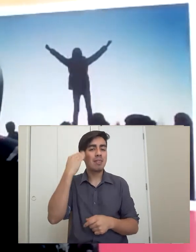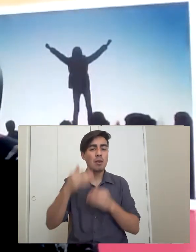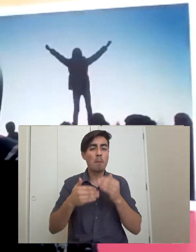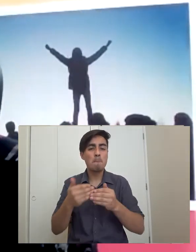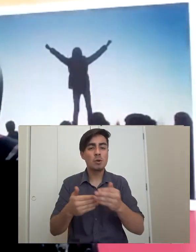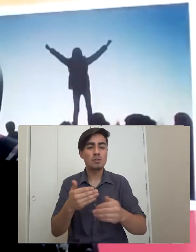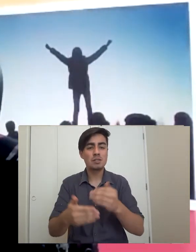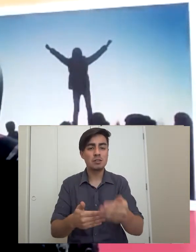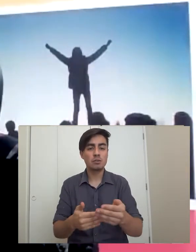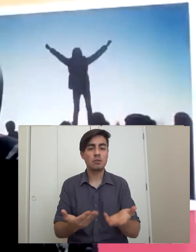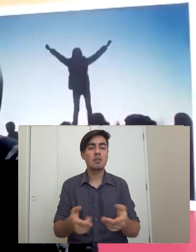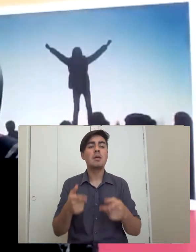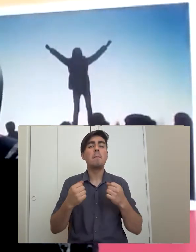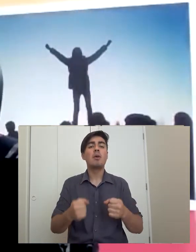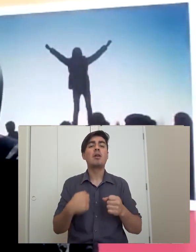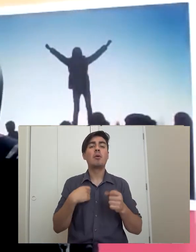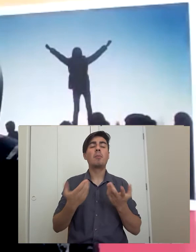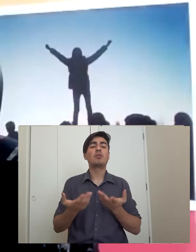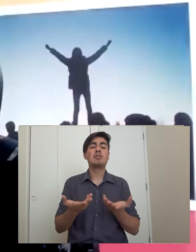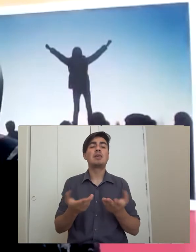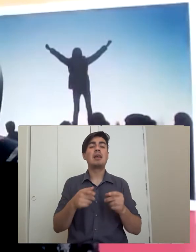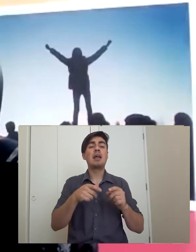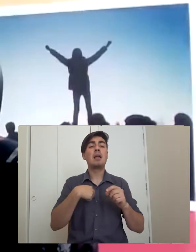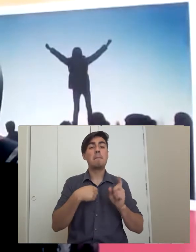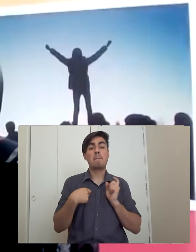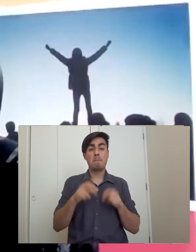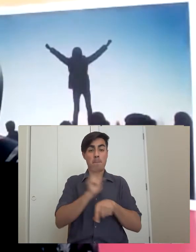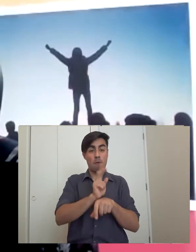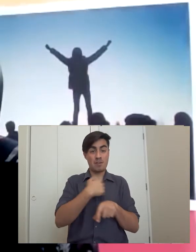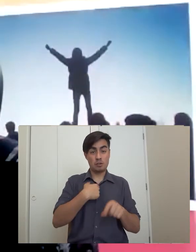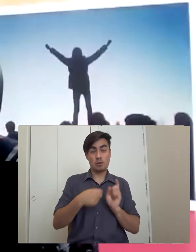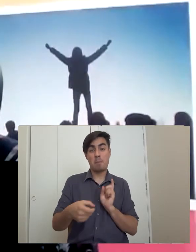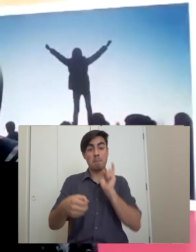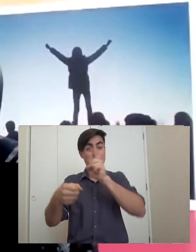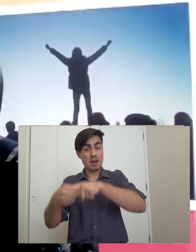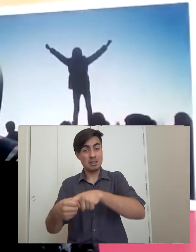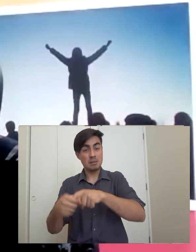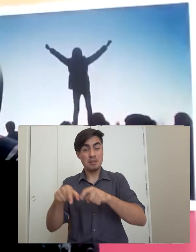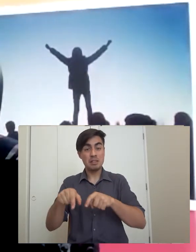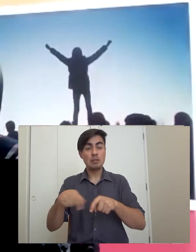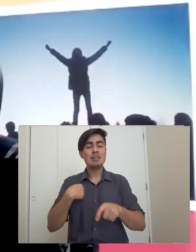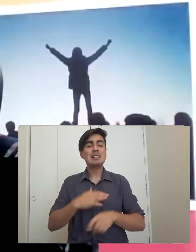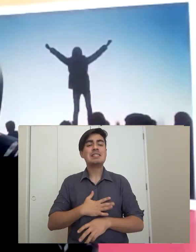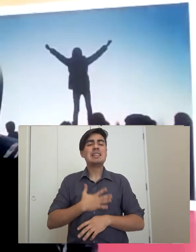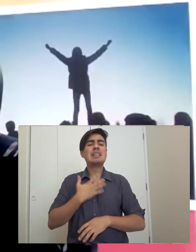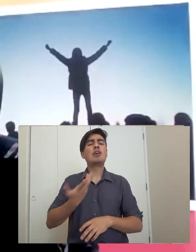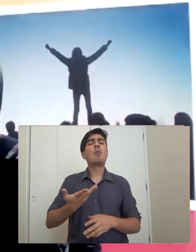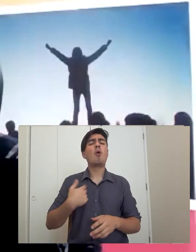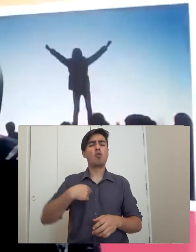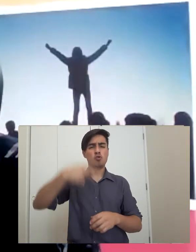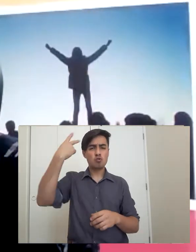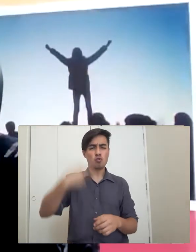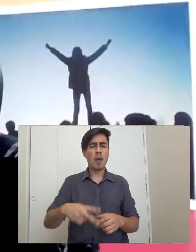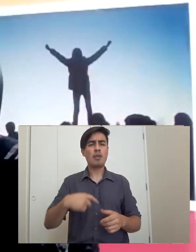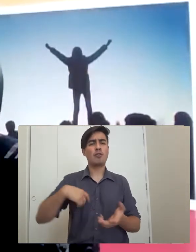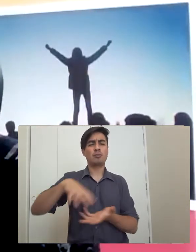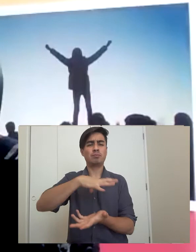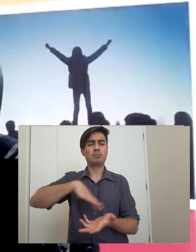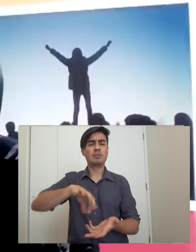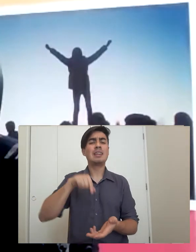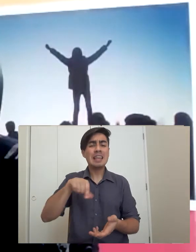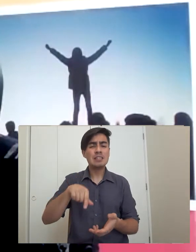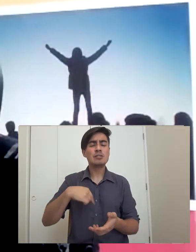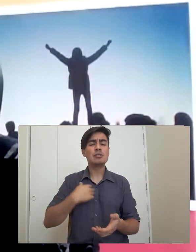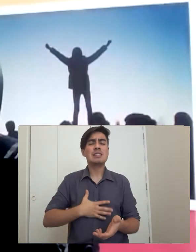la participación de los profesores y de ser como los dueños de esto